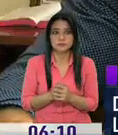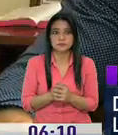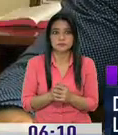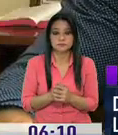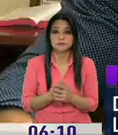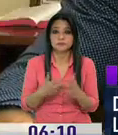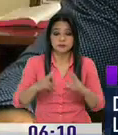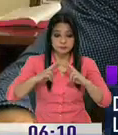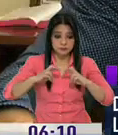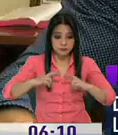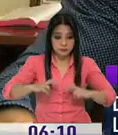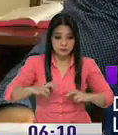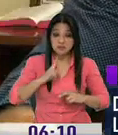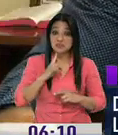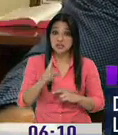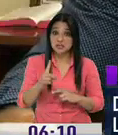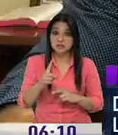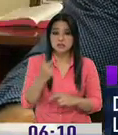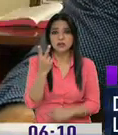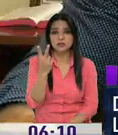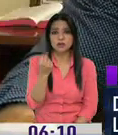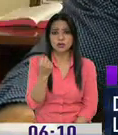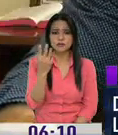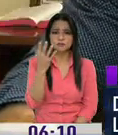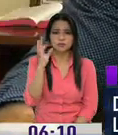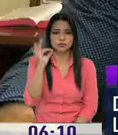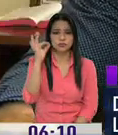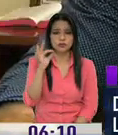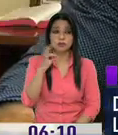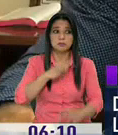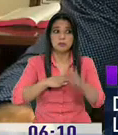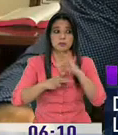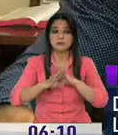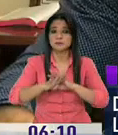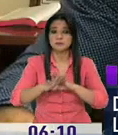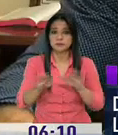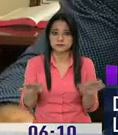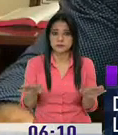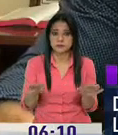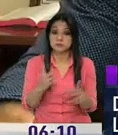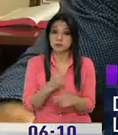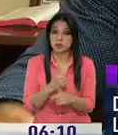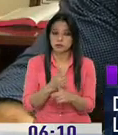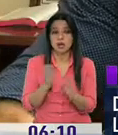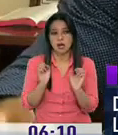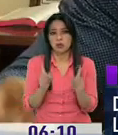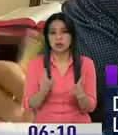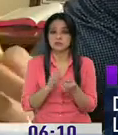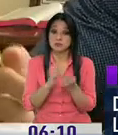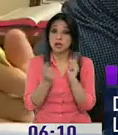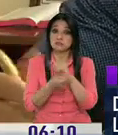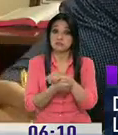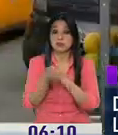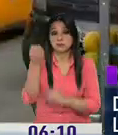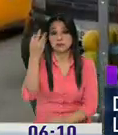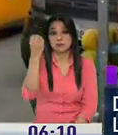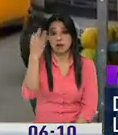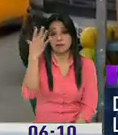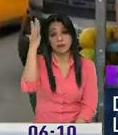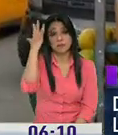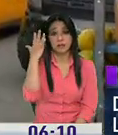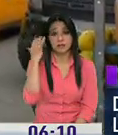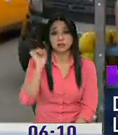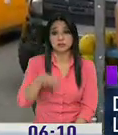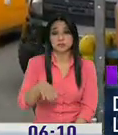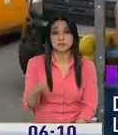estudio salió de que tenemos entre un 12 y 15% de contagiados. Entonces esto nos da la potestad de poder cambiar de rojo a amarillo. En cuanto